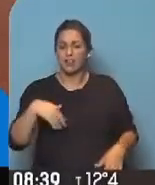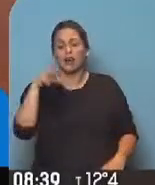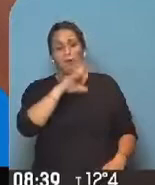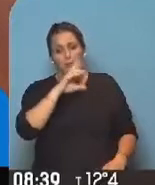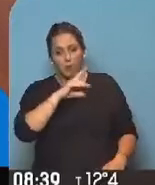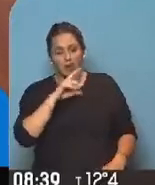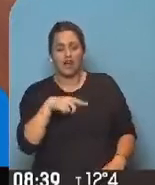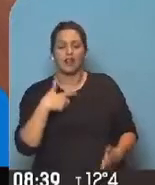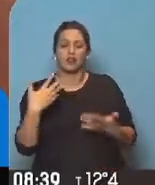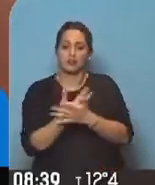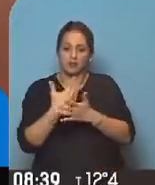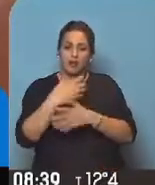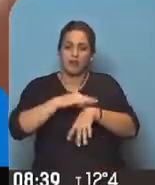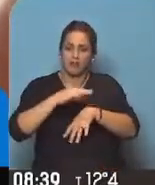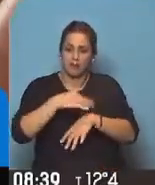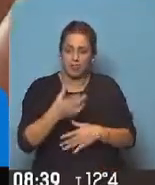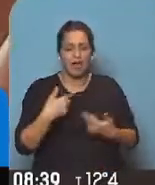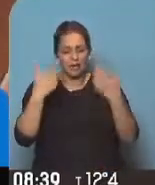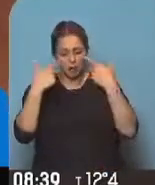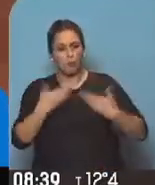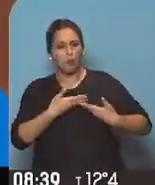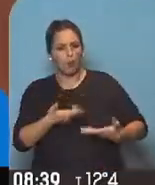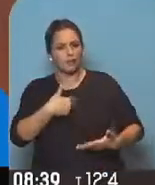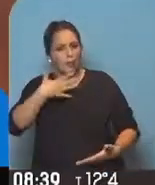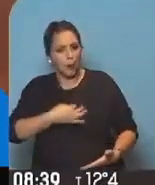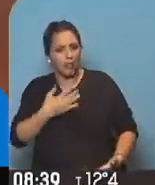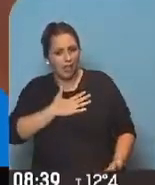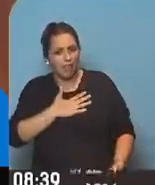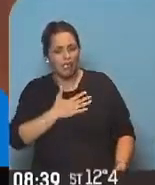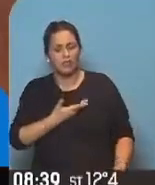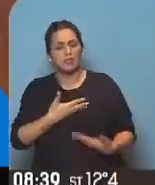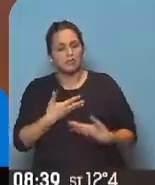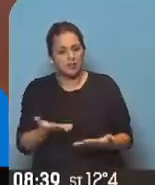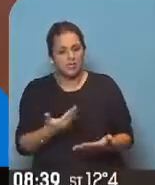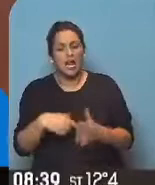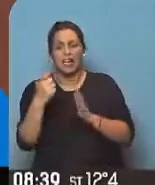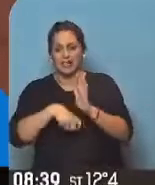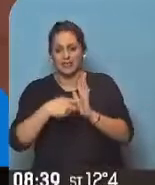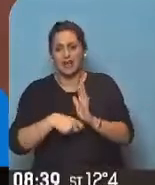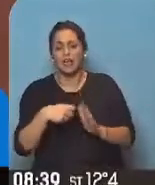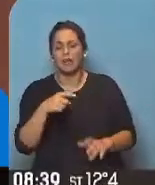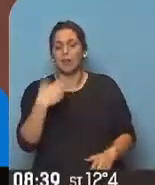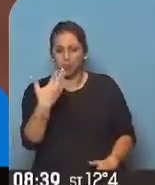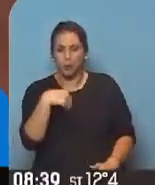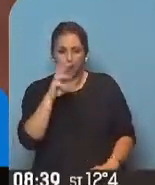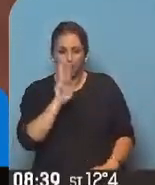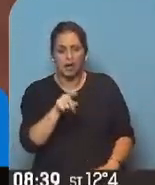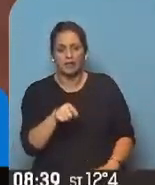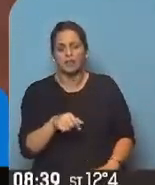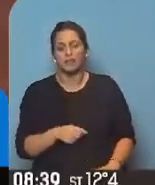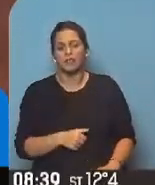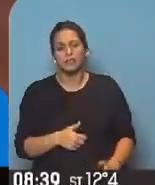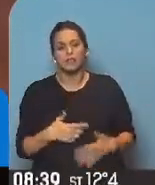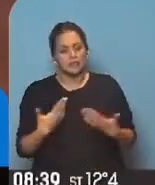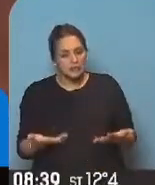pasaron por la enfermedad realmente que muestran su herida real que la pueden ver en ponerle el pecho en instagram y las mujeres que no lo tienen también es